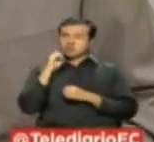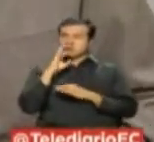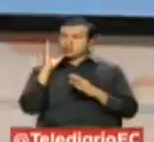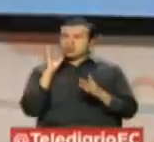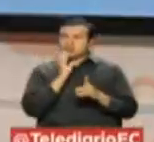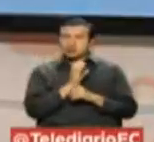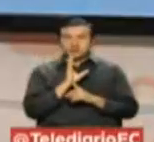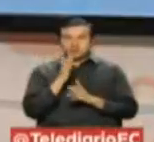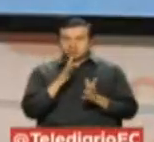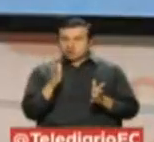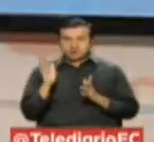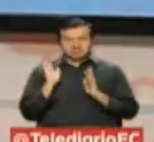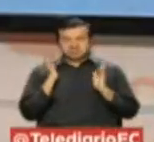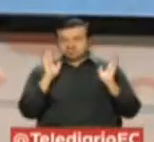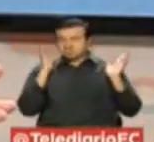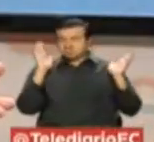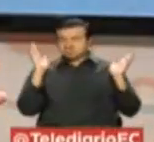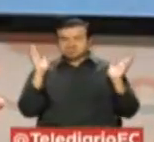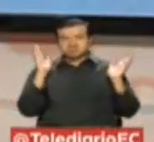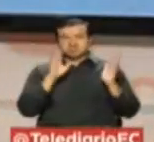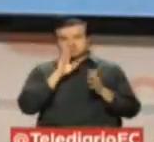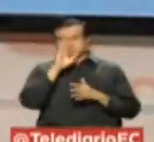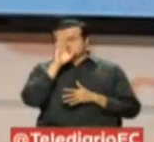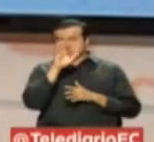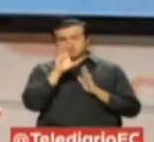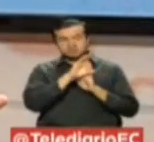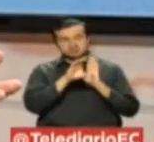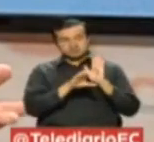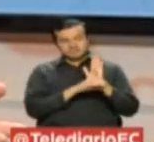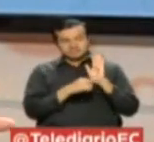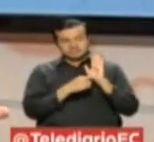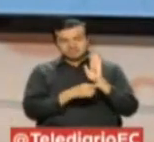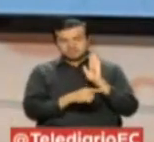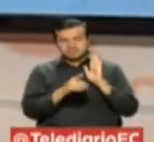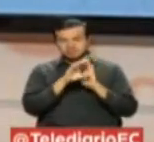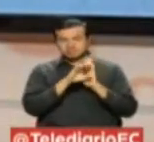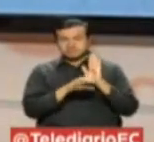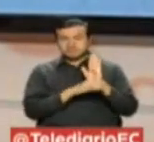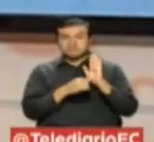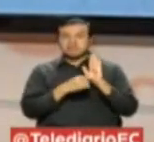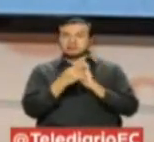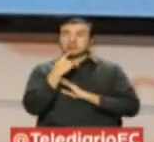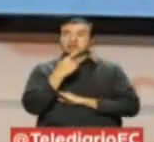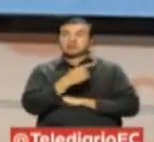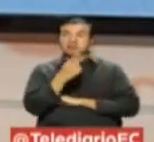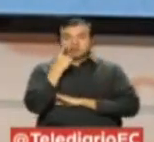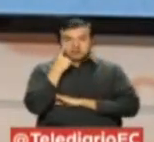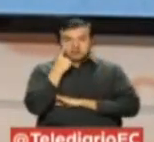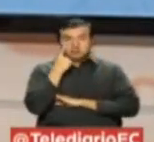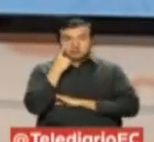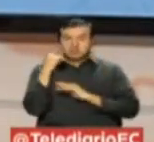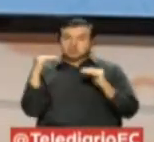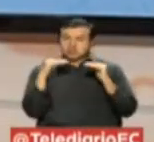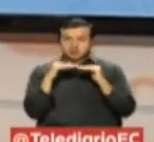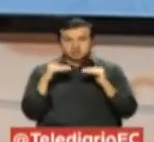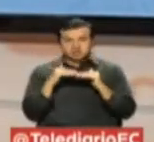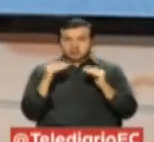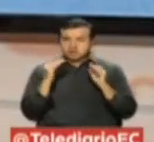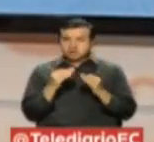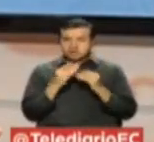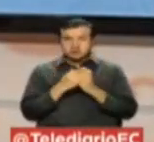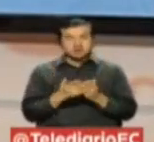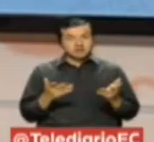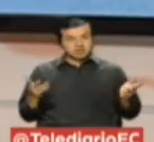cuestión si no no hay cuestionamiento y se basa también la constitución que se señala que hay que saber debe haber un trato equitativo en ese tema